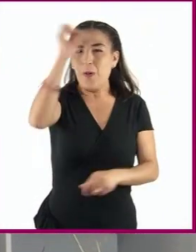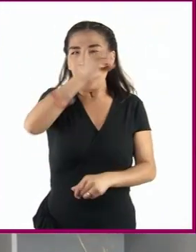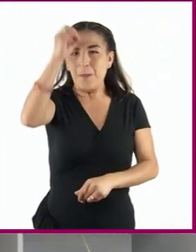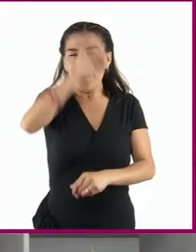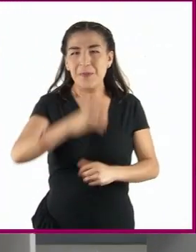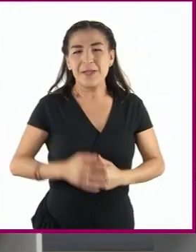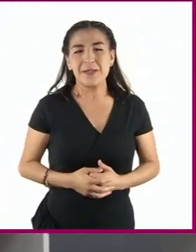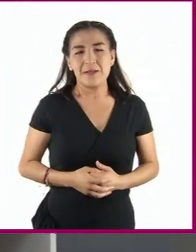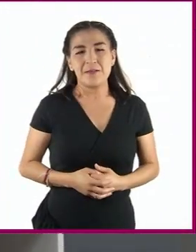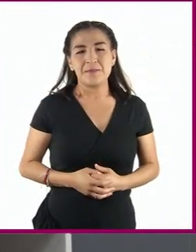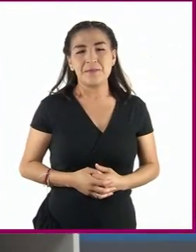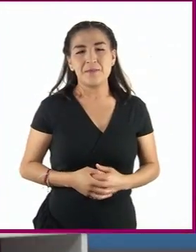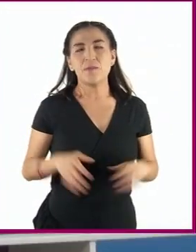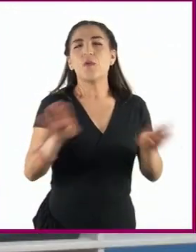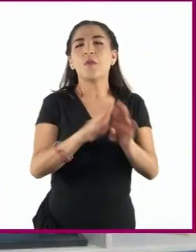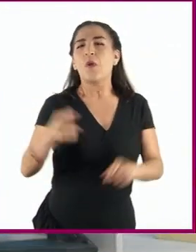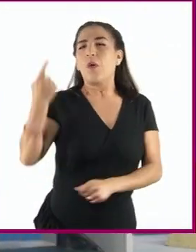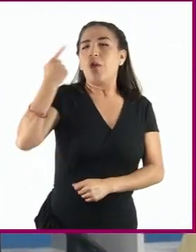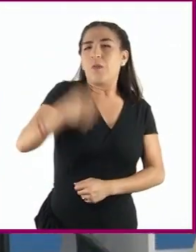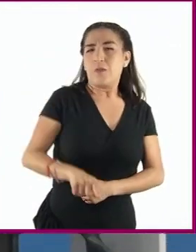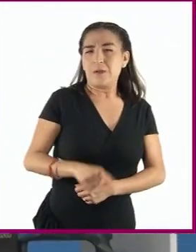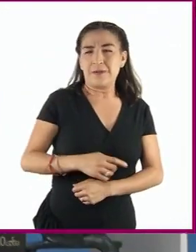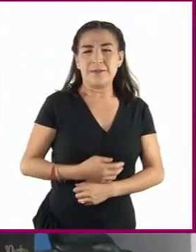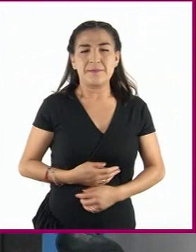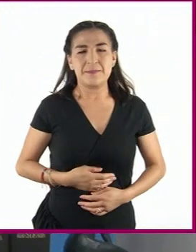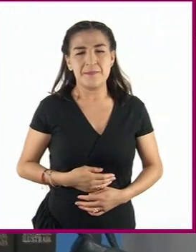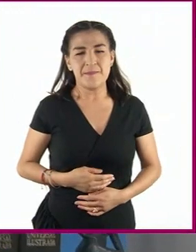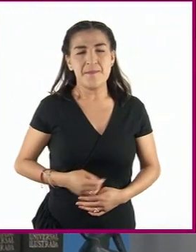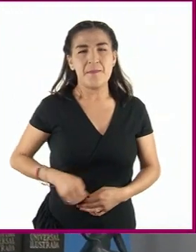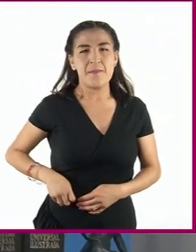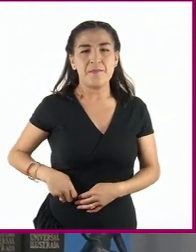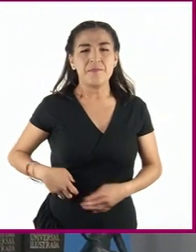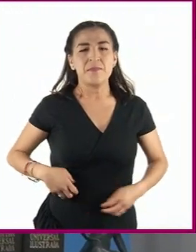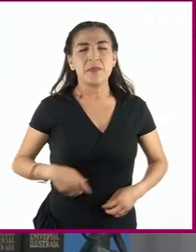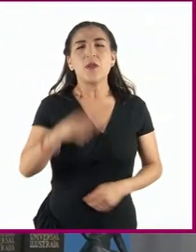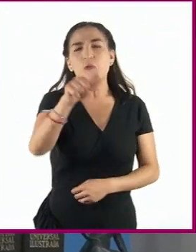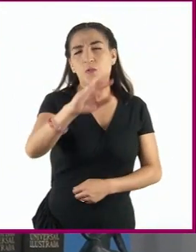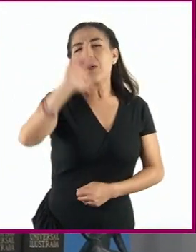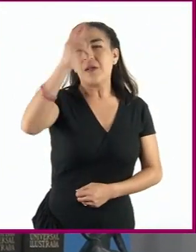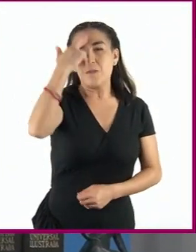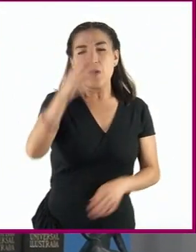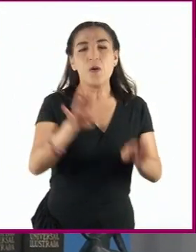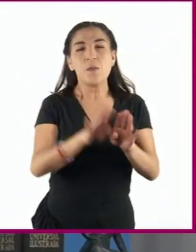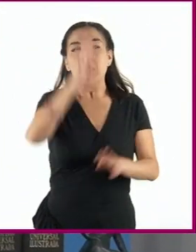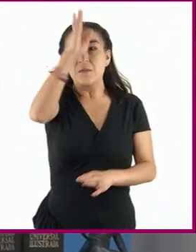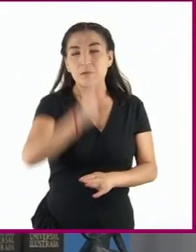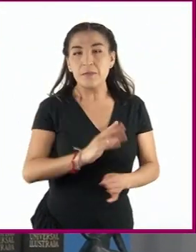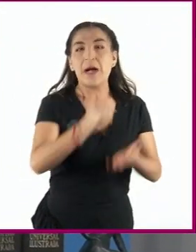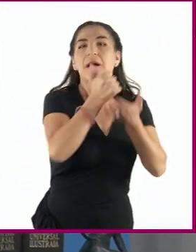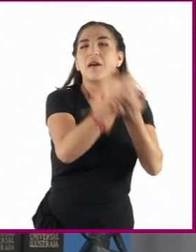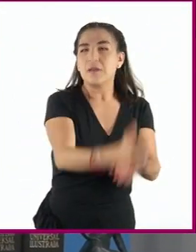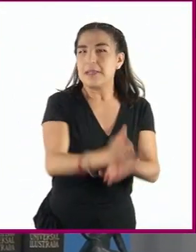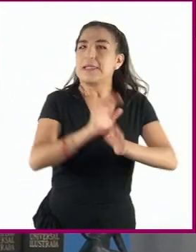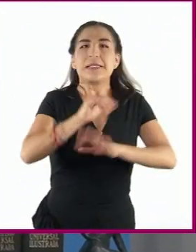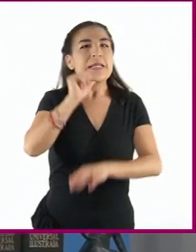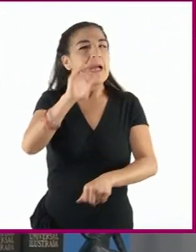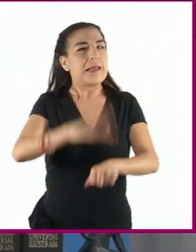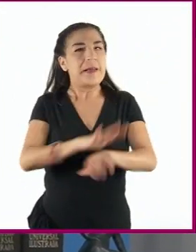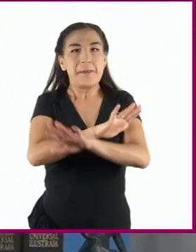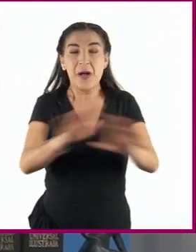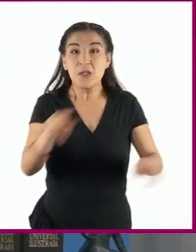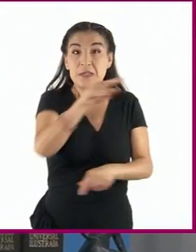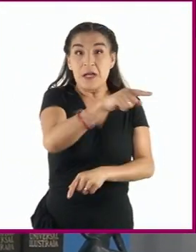opiniones como una orden. Recuerden que el mediador es solo una ayuda y no debe